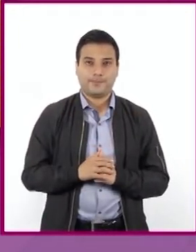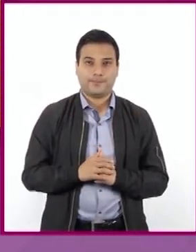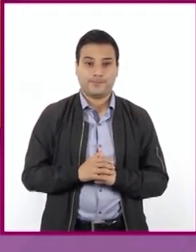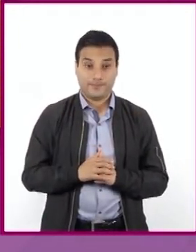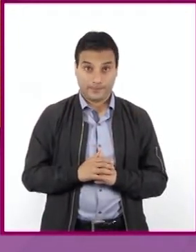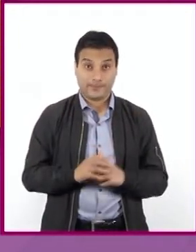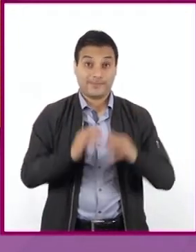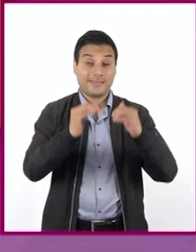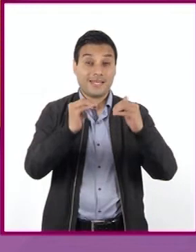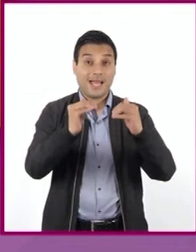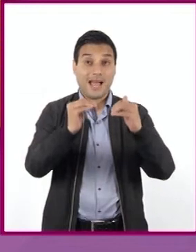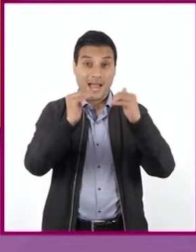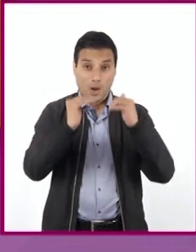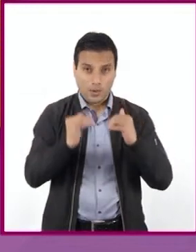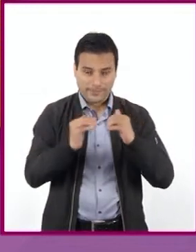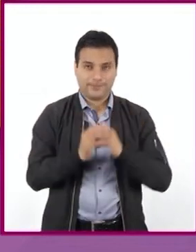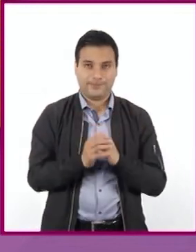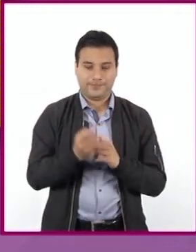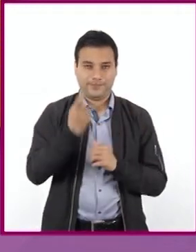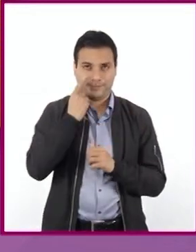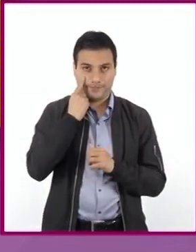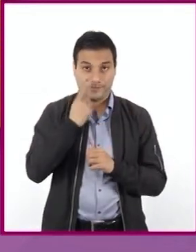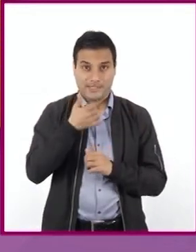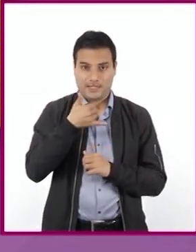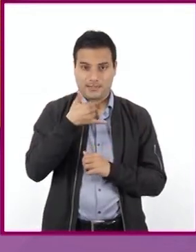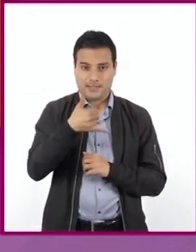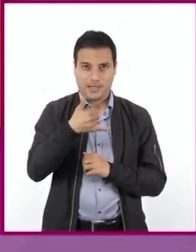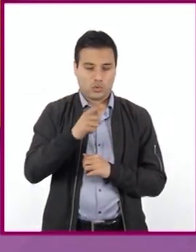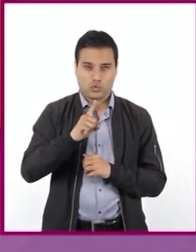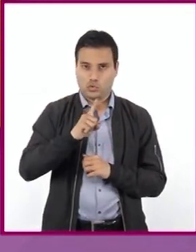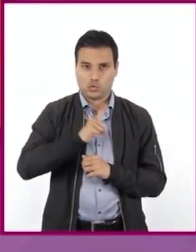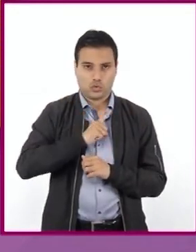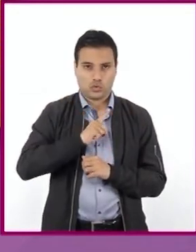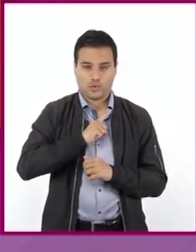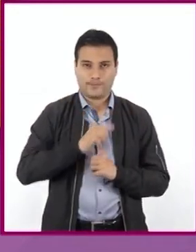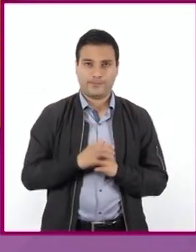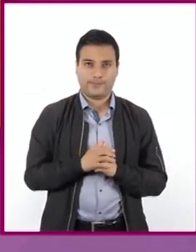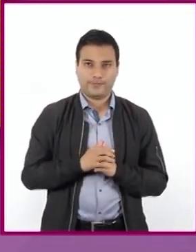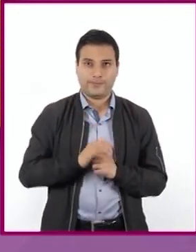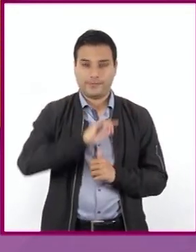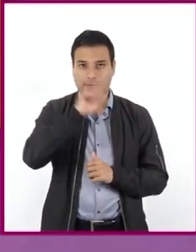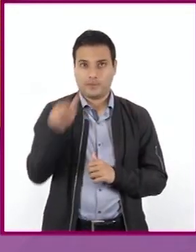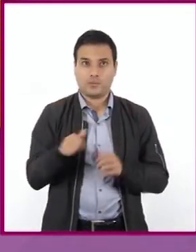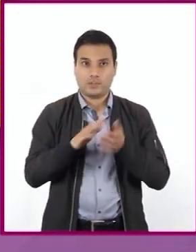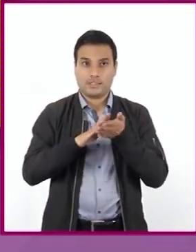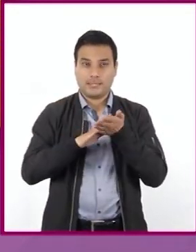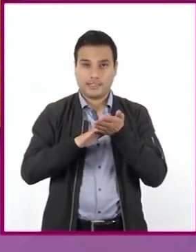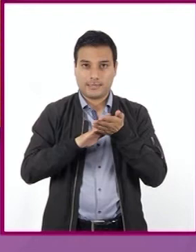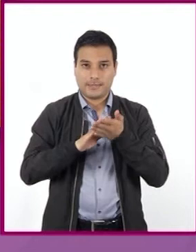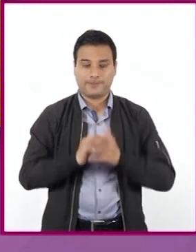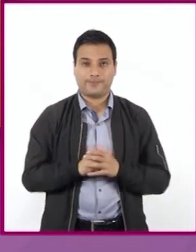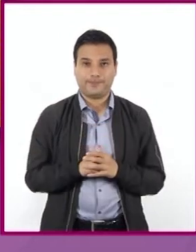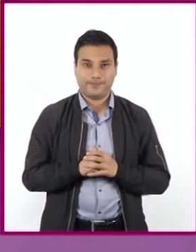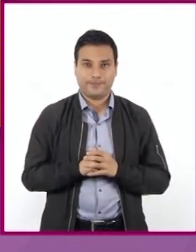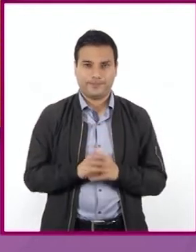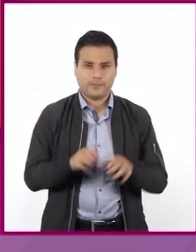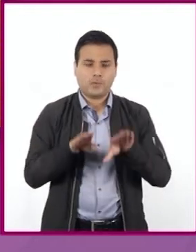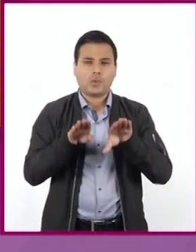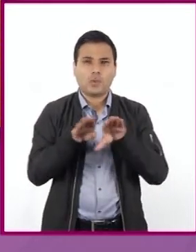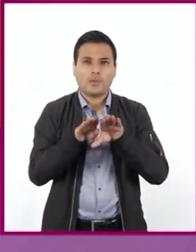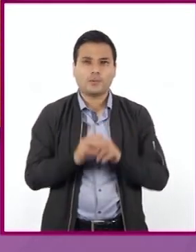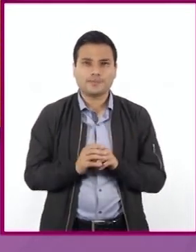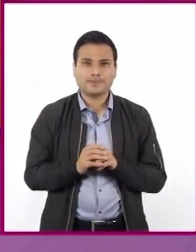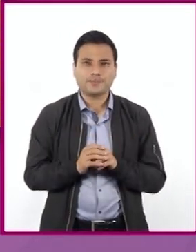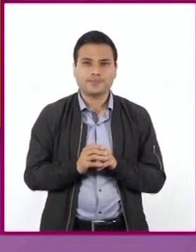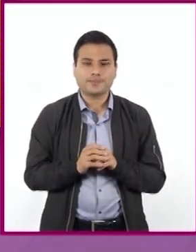Ahora despejaremos a la incógnita y. Para poder cancelar el coeficiente de la incógnita y, 5